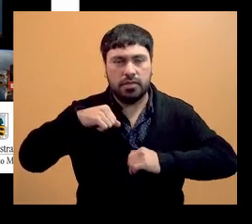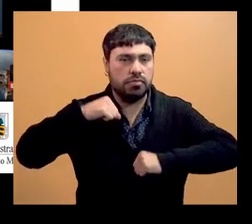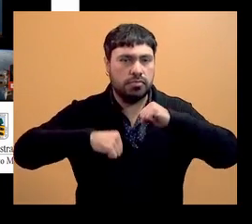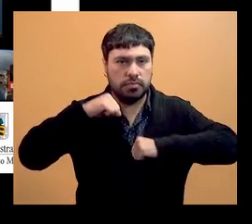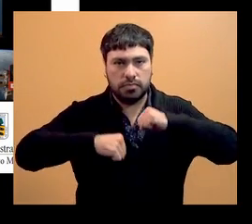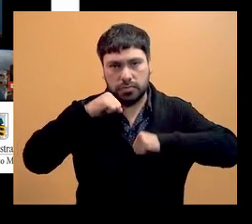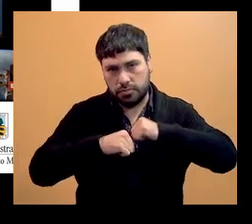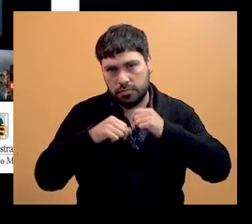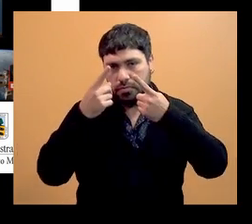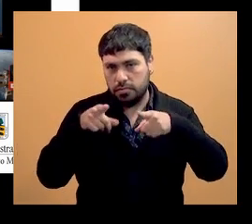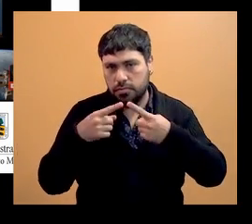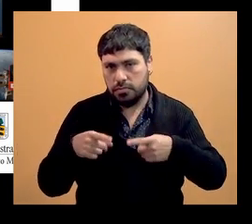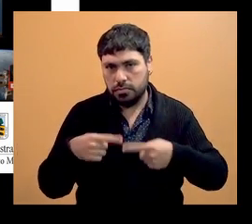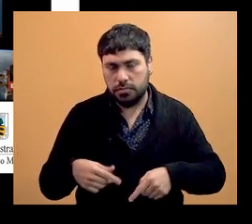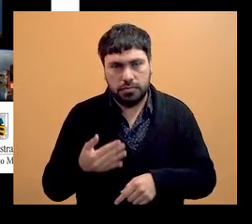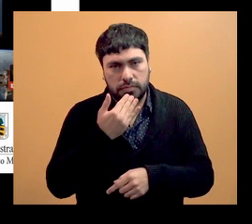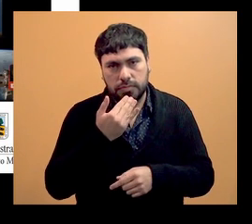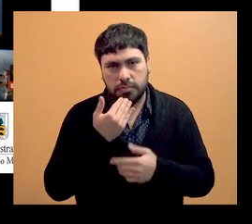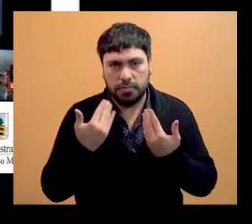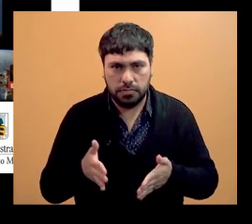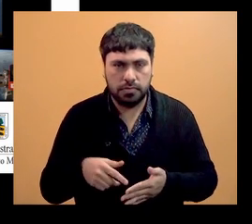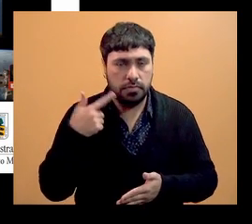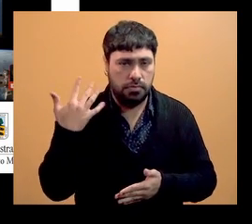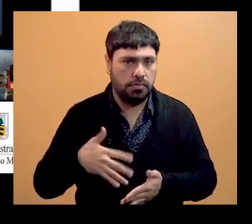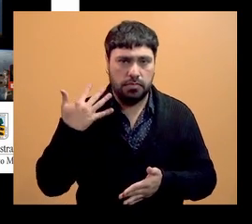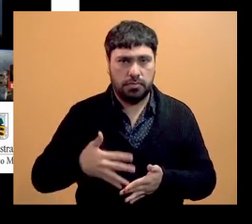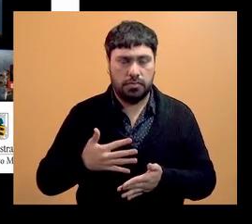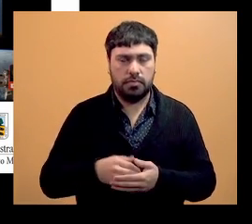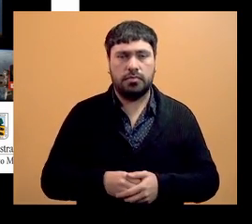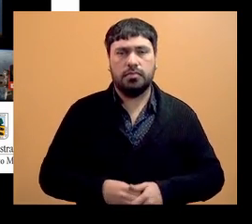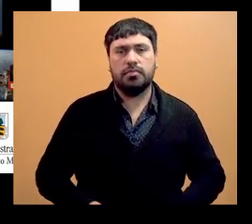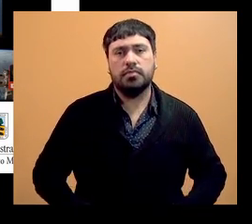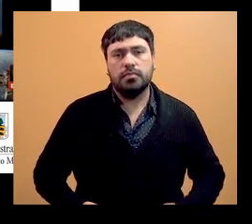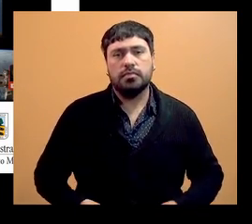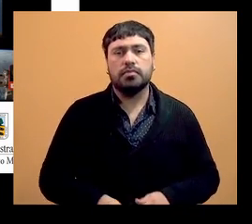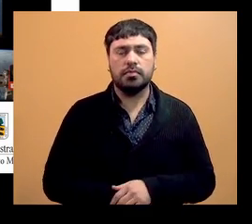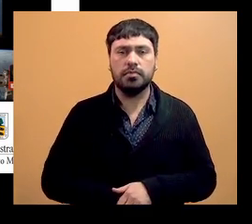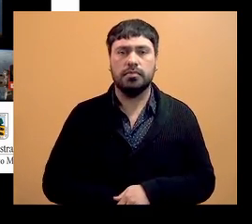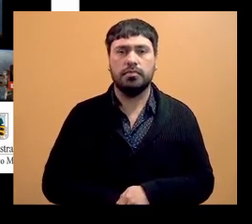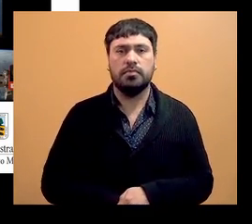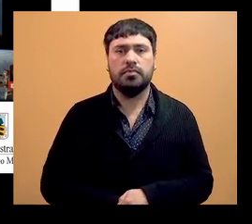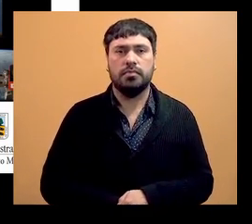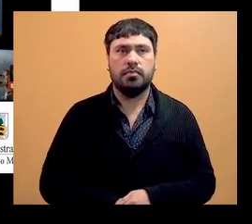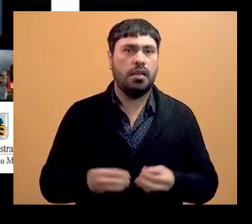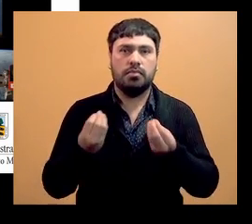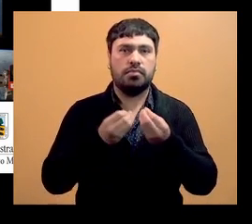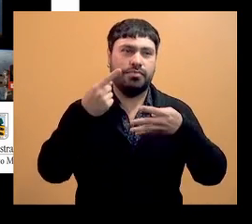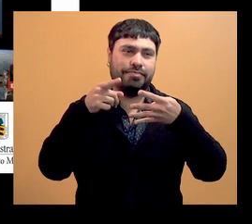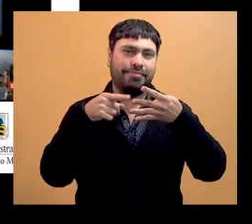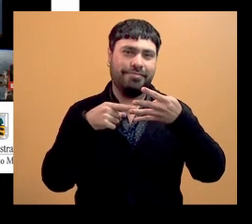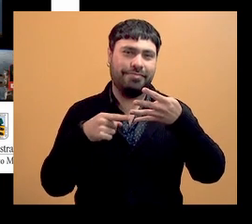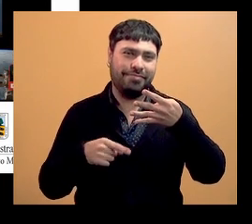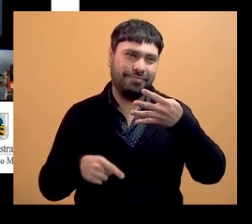y otro tipo de SmallSat que tienen toda una lista diferente